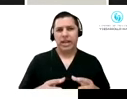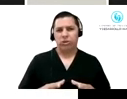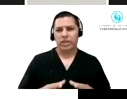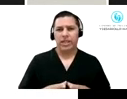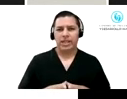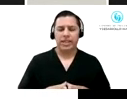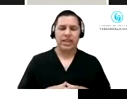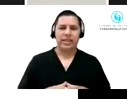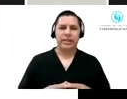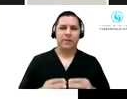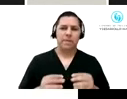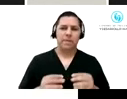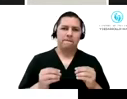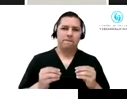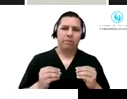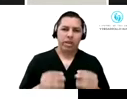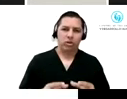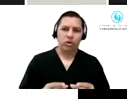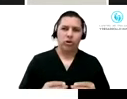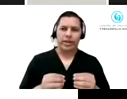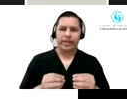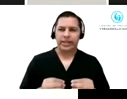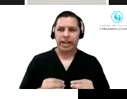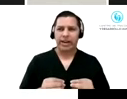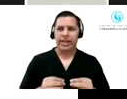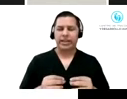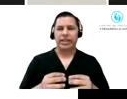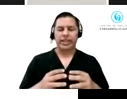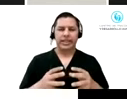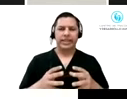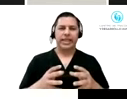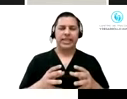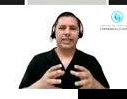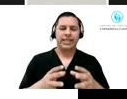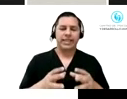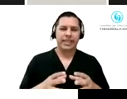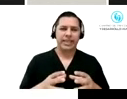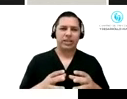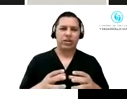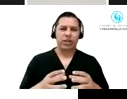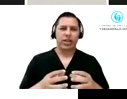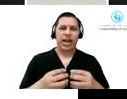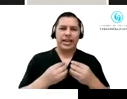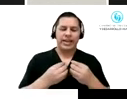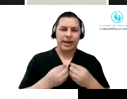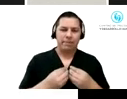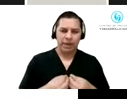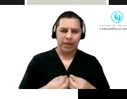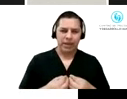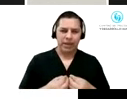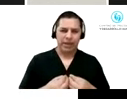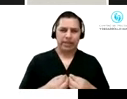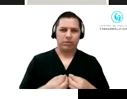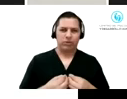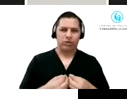tempranas a los hombres se les está diciendo no llore, sea valiente, se les está enseñando a que